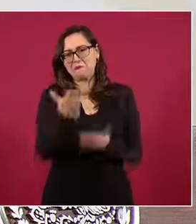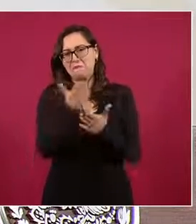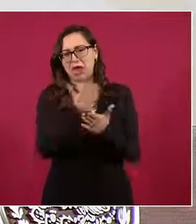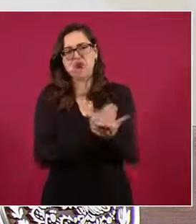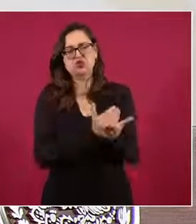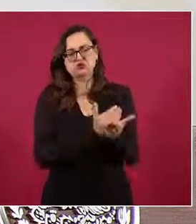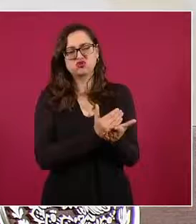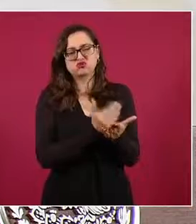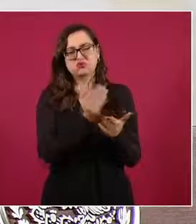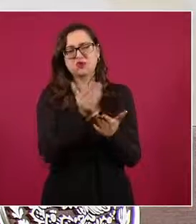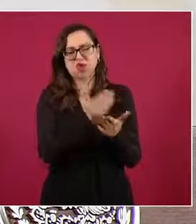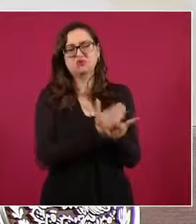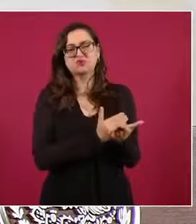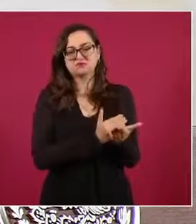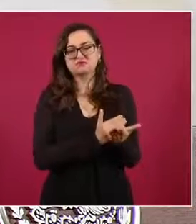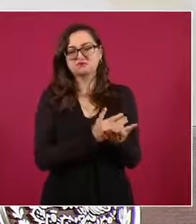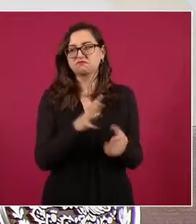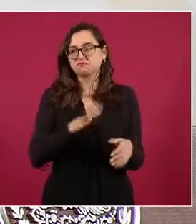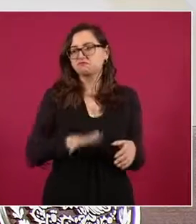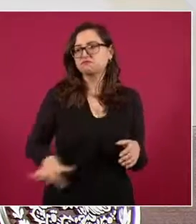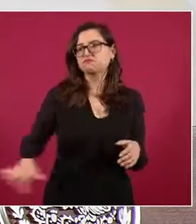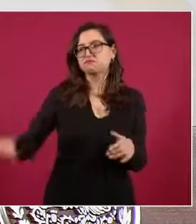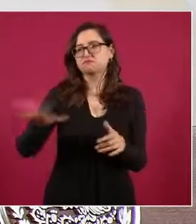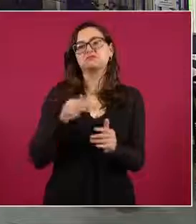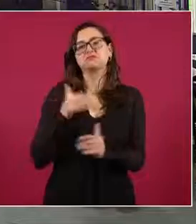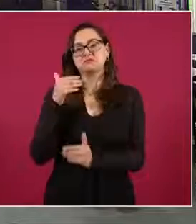Hemos ido avanzando mucho.